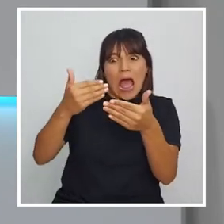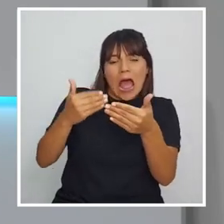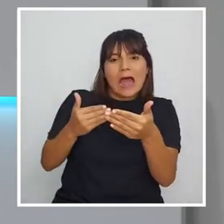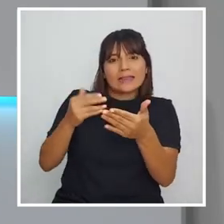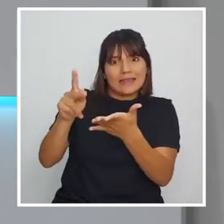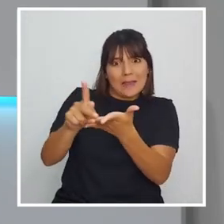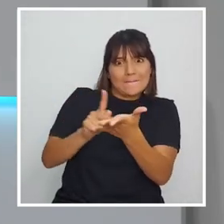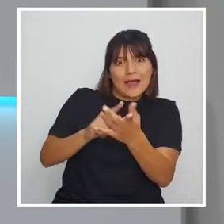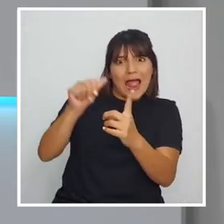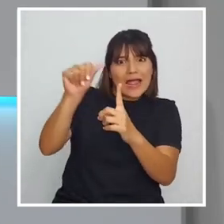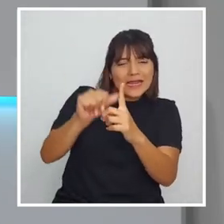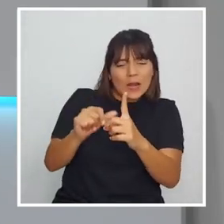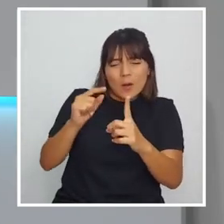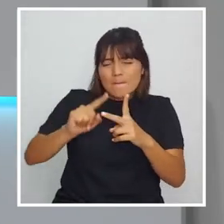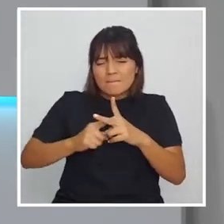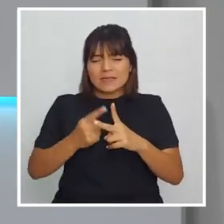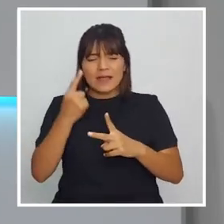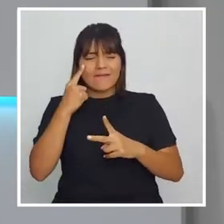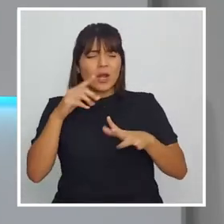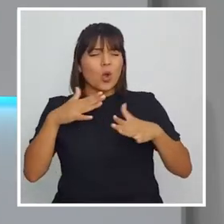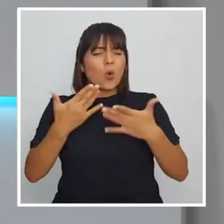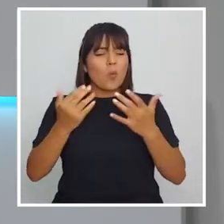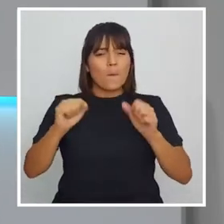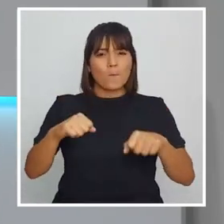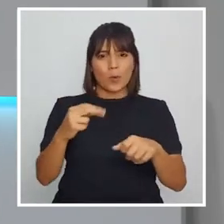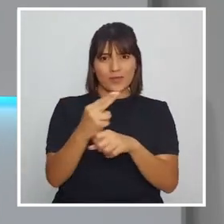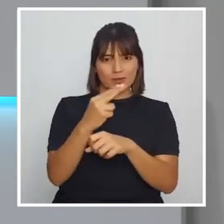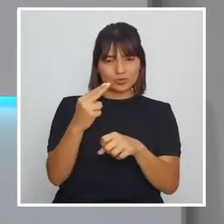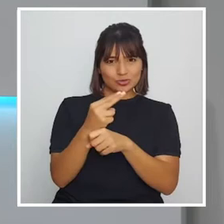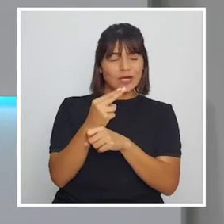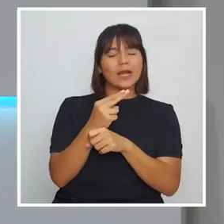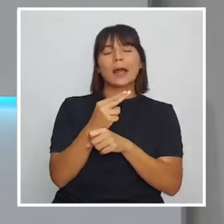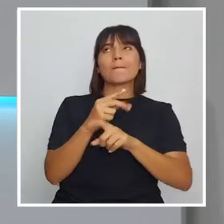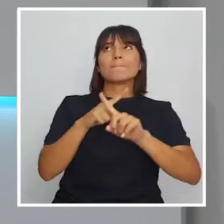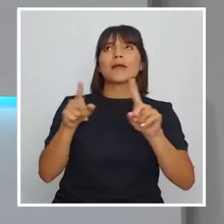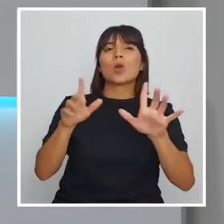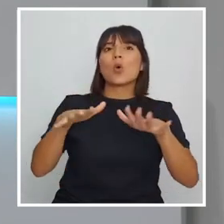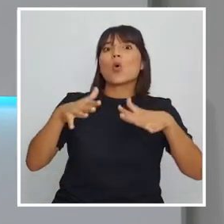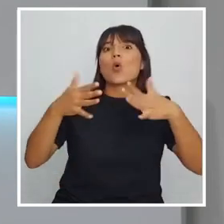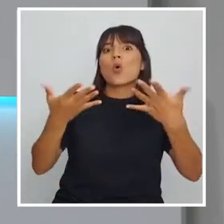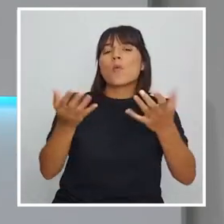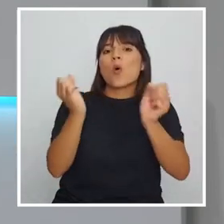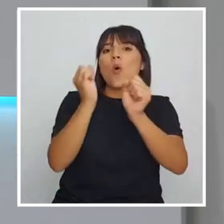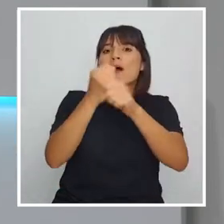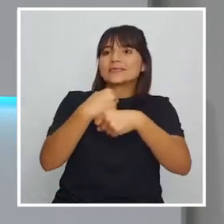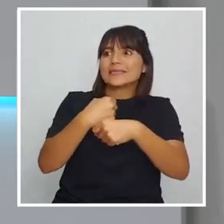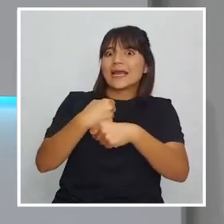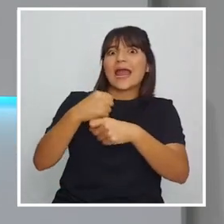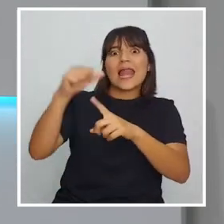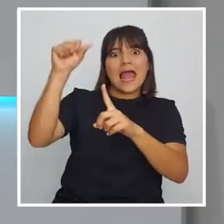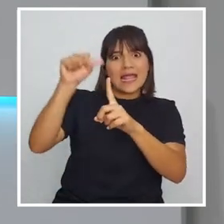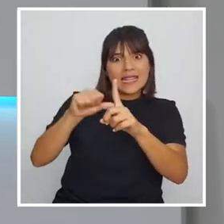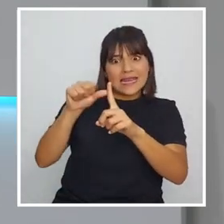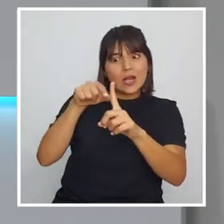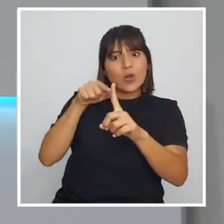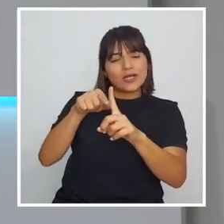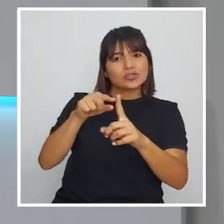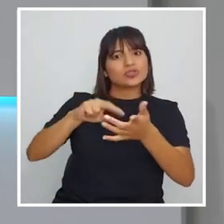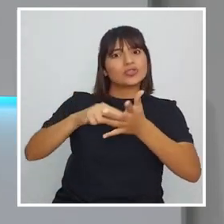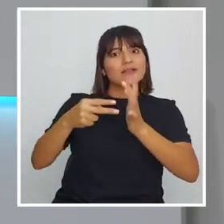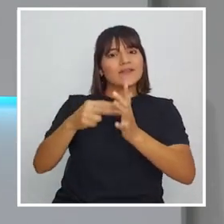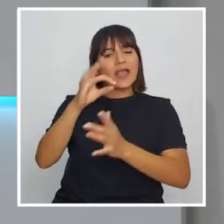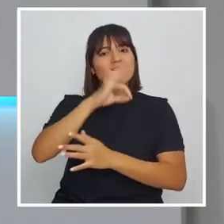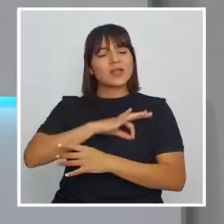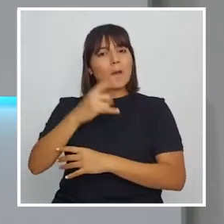del aguinaldo. El tema importante es cómo hacer que ese aguinaldo sea algo beneficioso para nosotros, para nuestras familias,